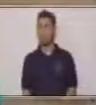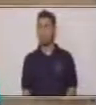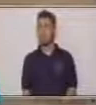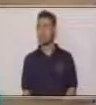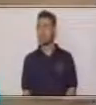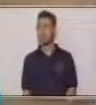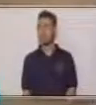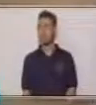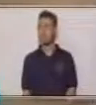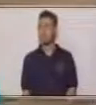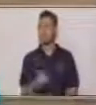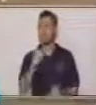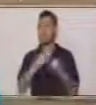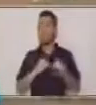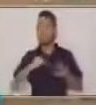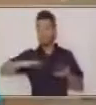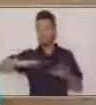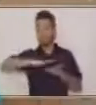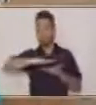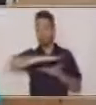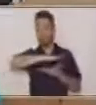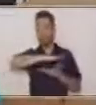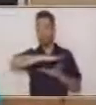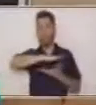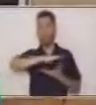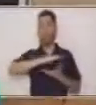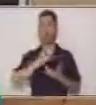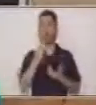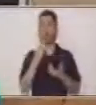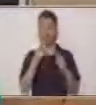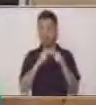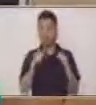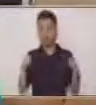Y la otra parte del triángulo, ¿cuánto medía?